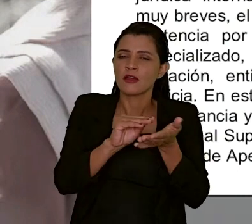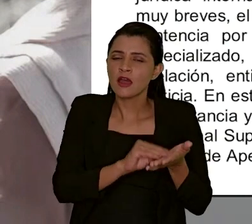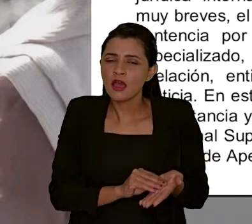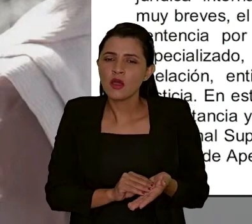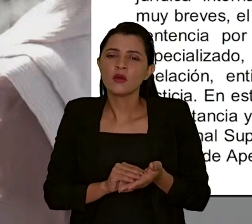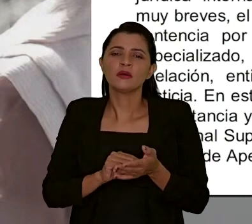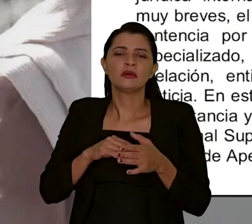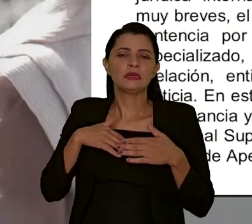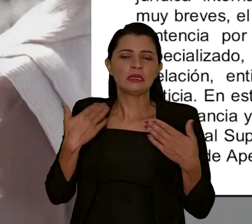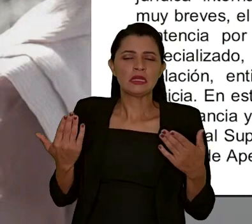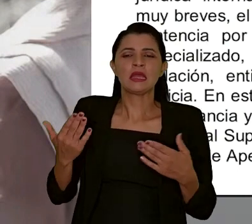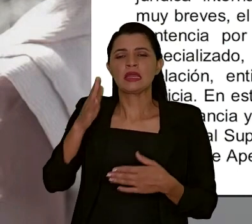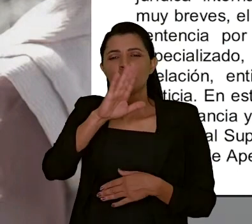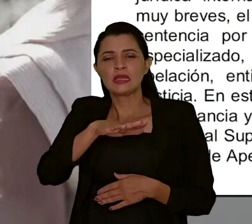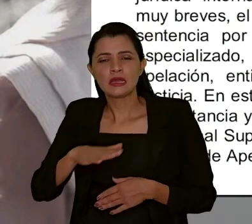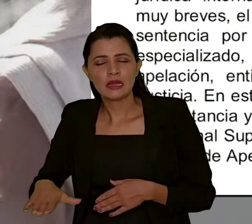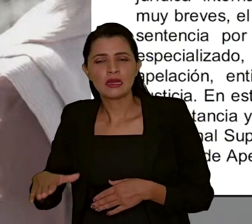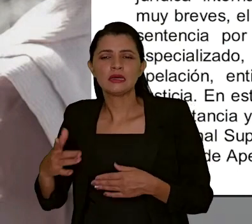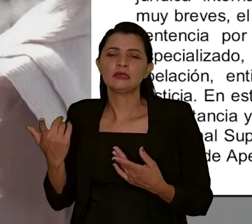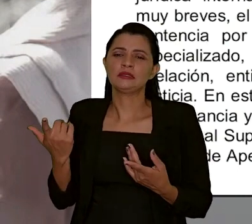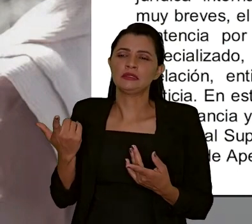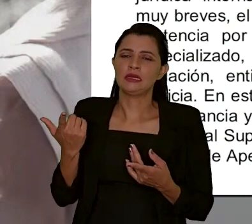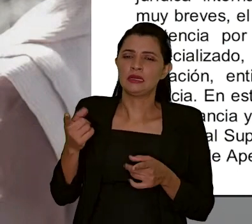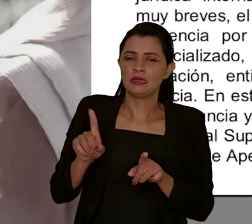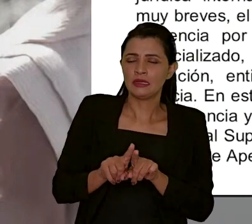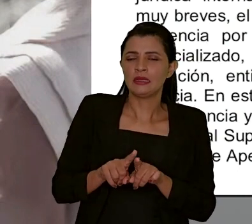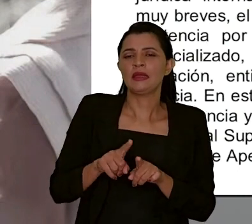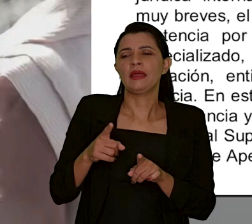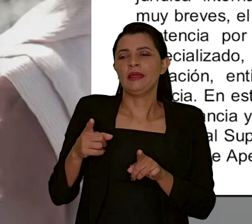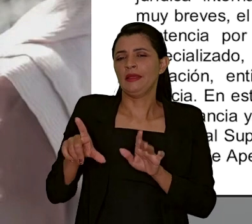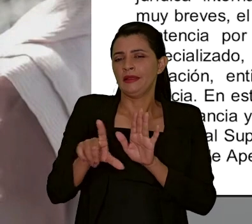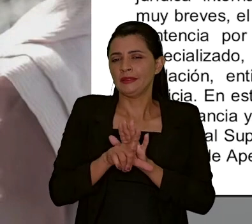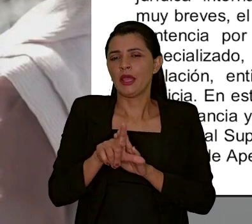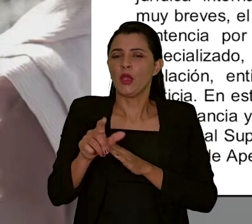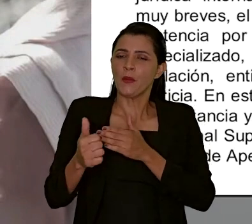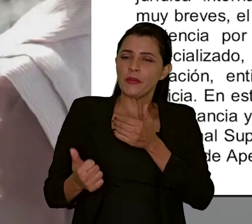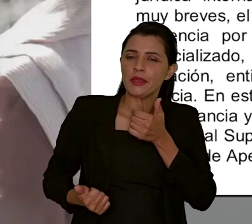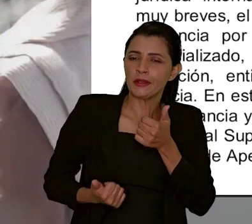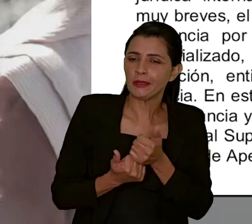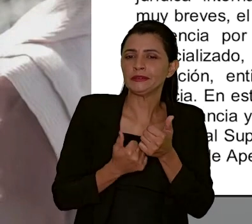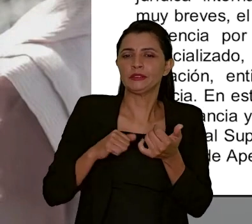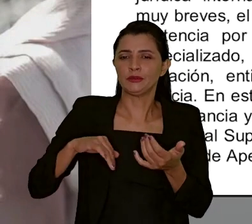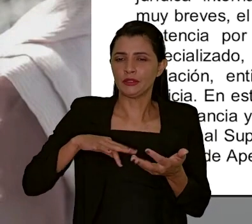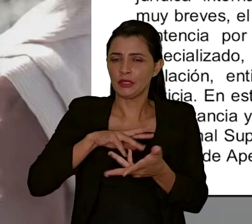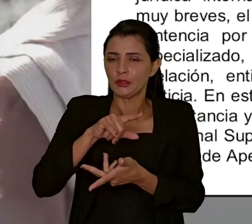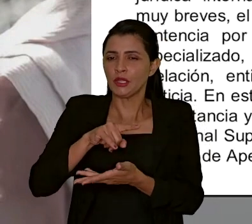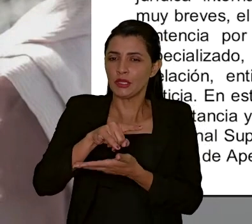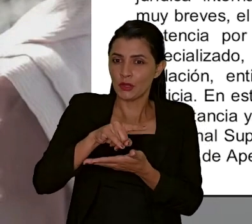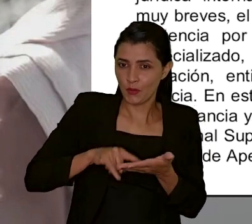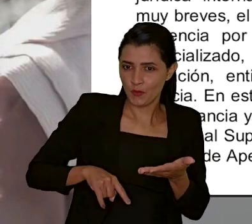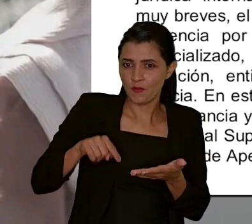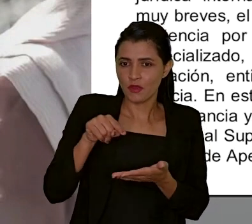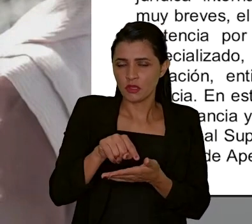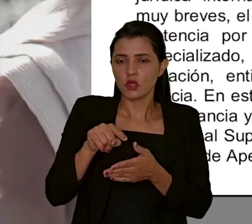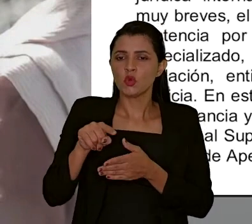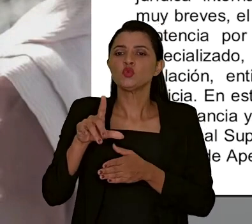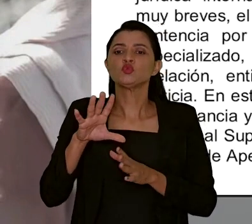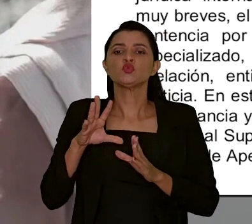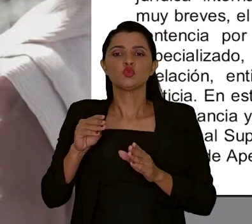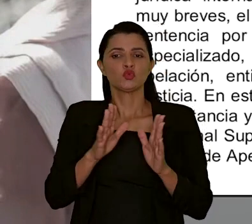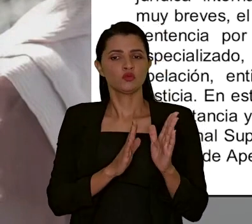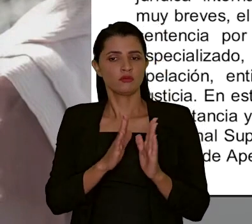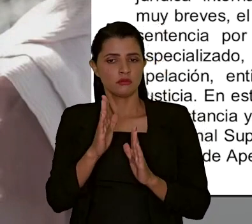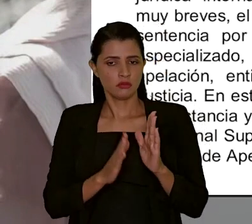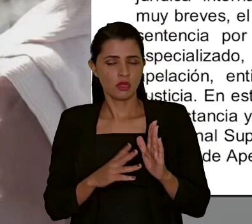abogado del niño, el derecho del niño a ser oído, la mediación, la cooperación jurídica internacional. Todos los plazos son muy breves,